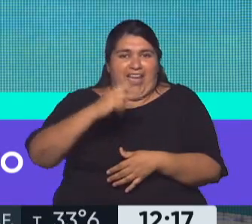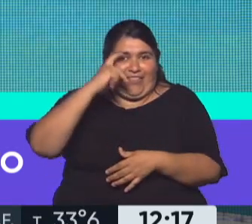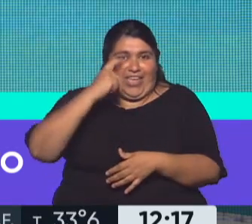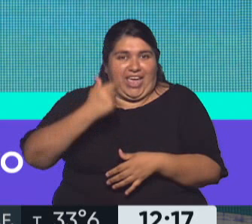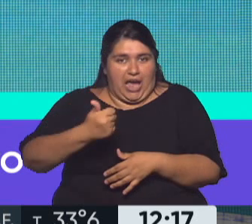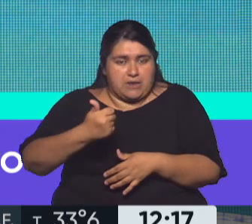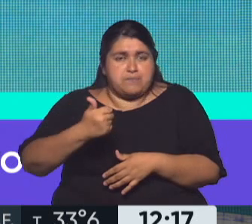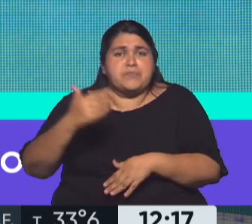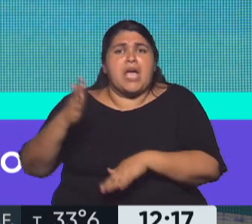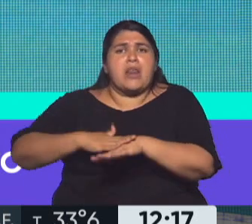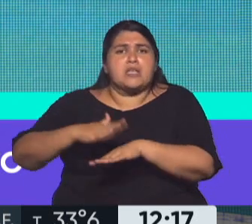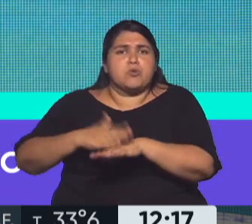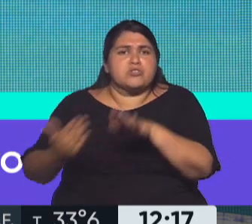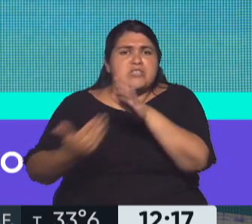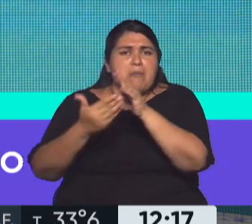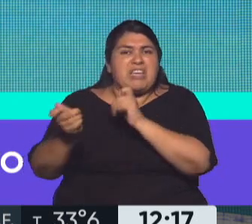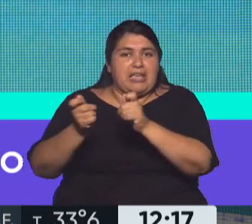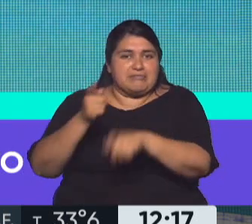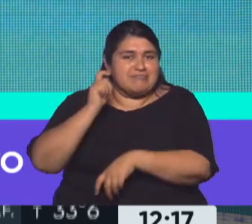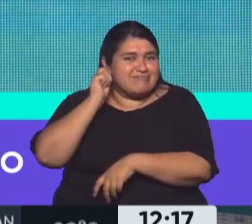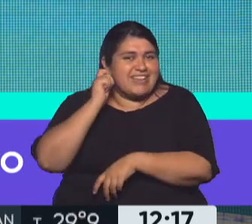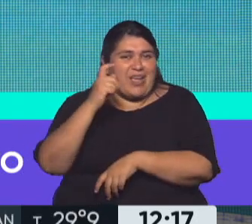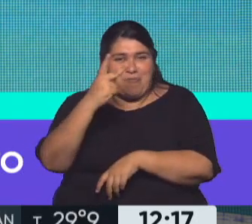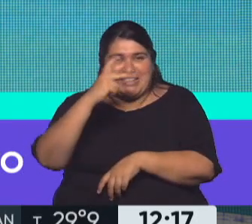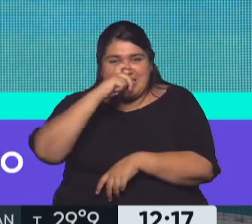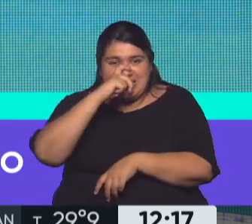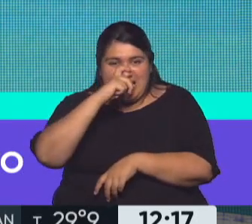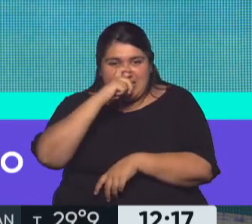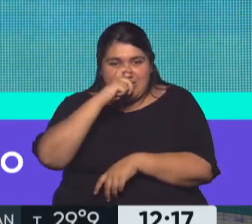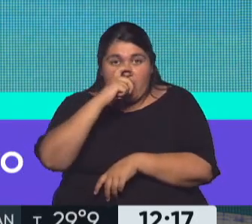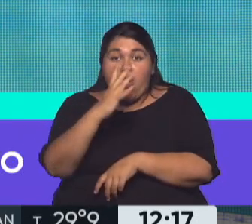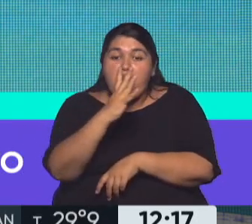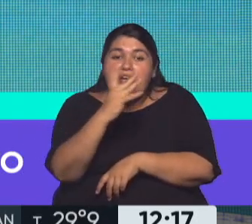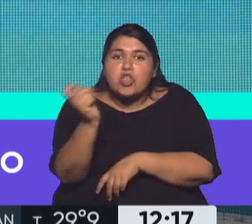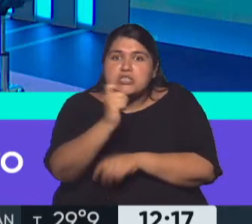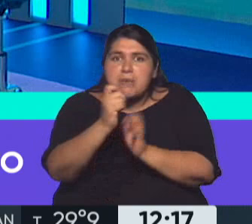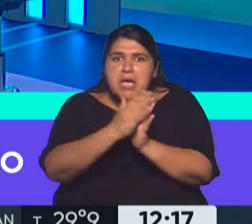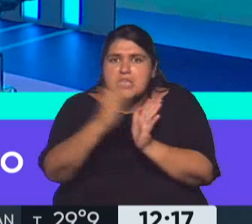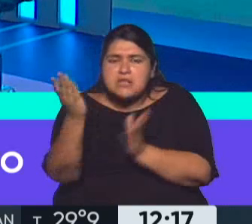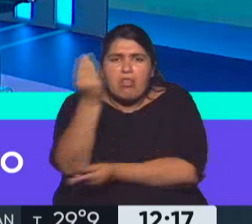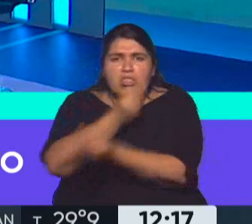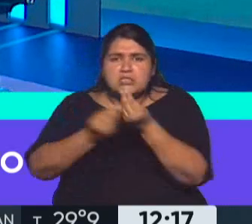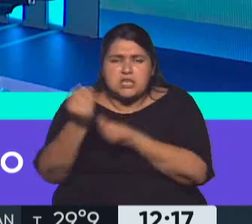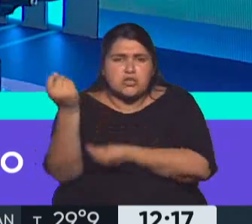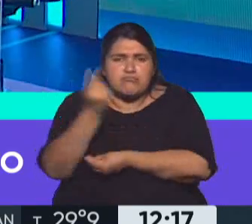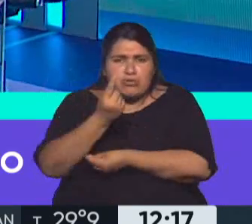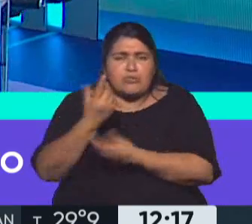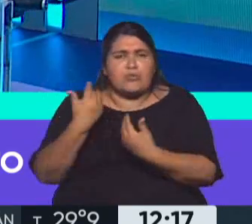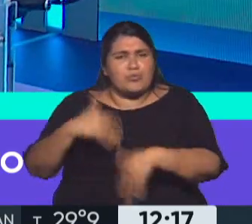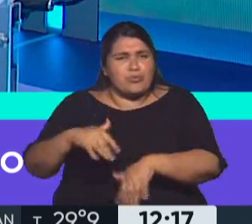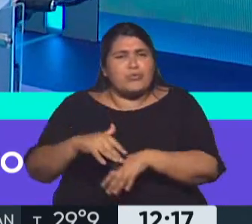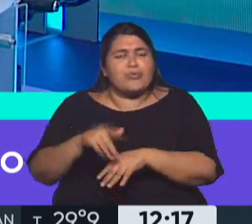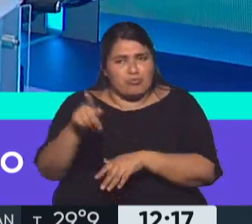dirigido por un joven de 27 años y lo hizo en 14 meses. Increíble. Sí, impresionante. Increíble. Y